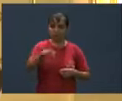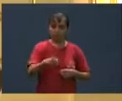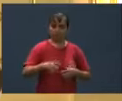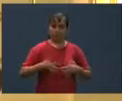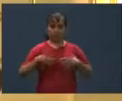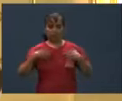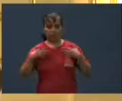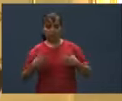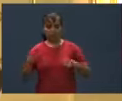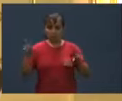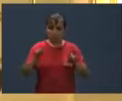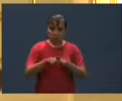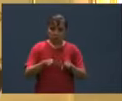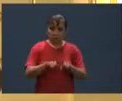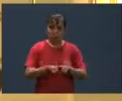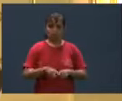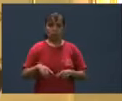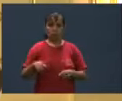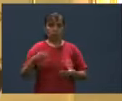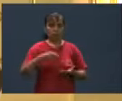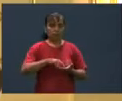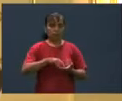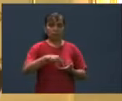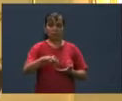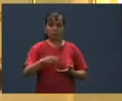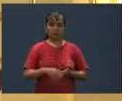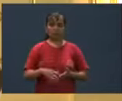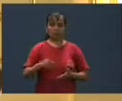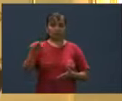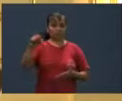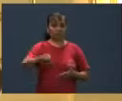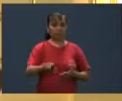encolerizar con una nación insensata.